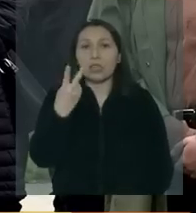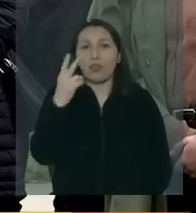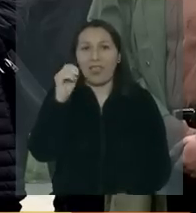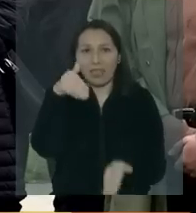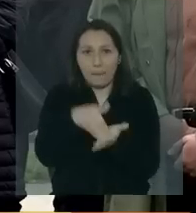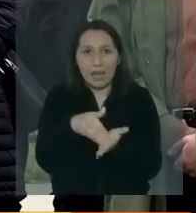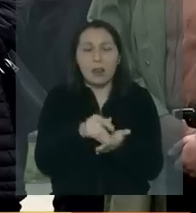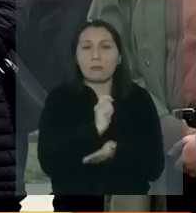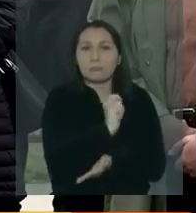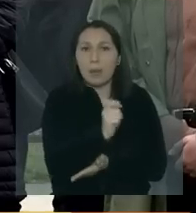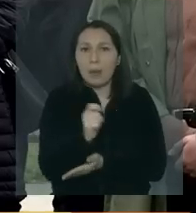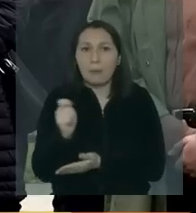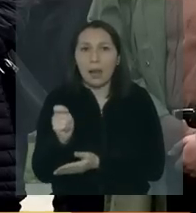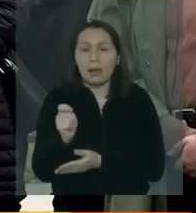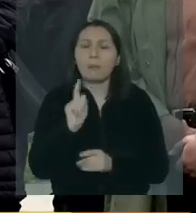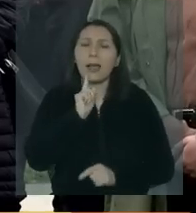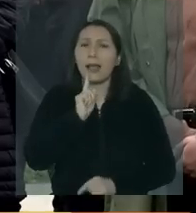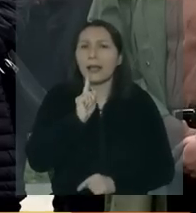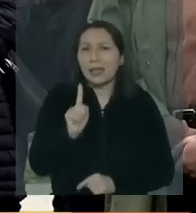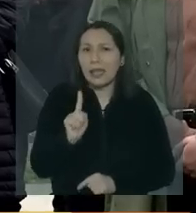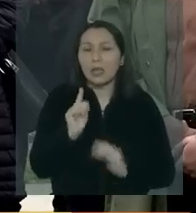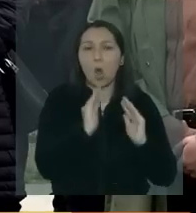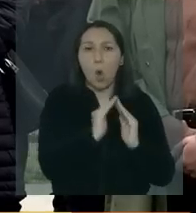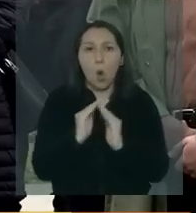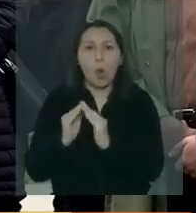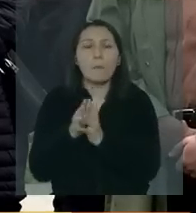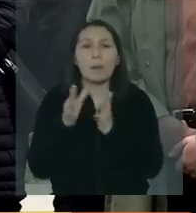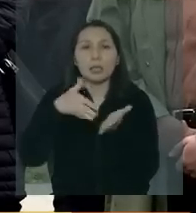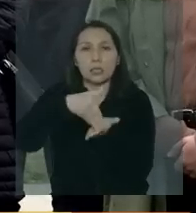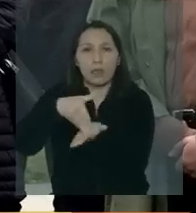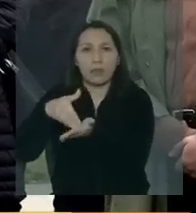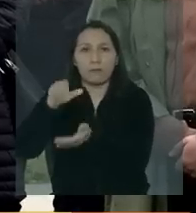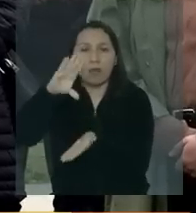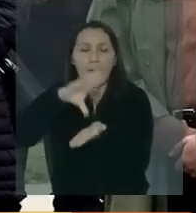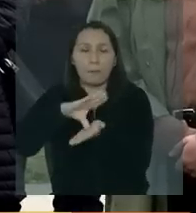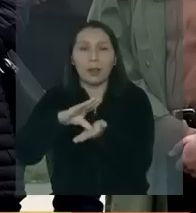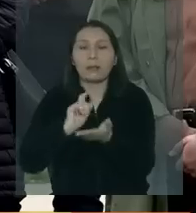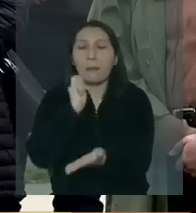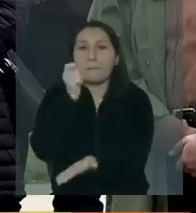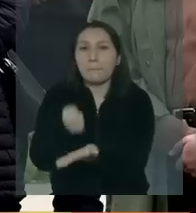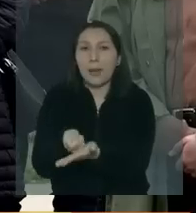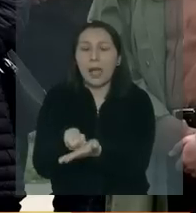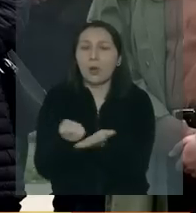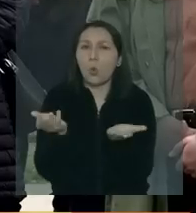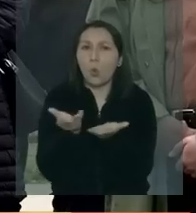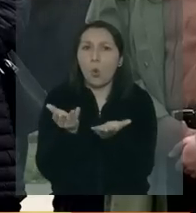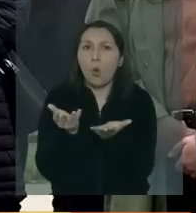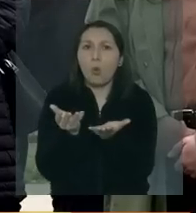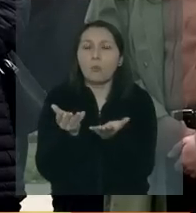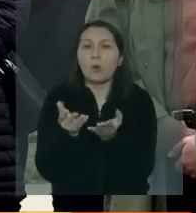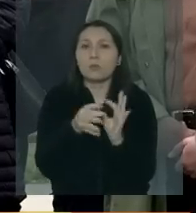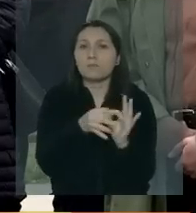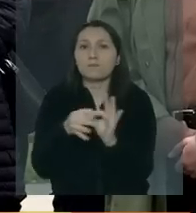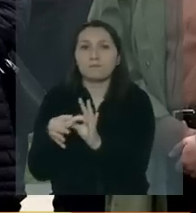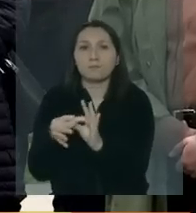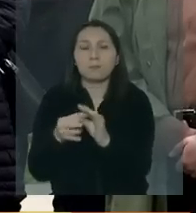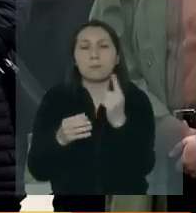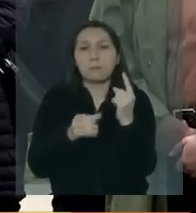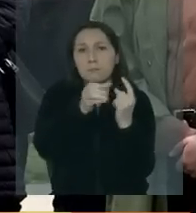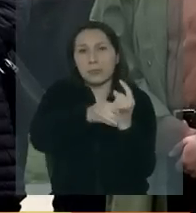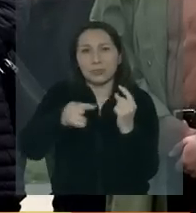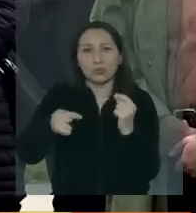mil pesos para los hogares más vulnerables del país. Se va a pagar por causante